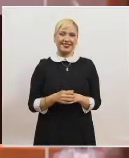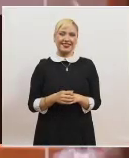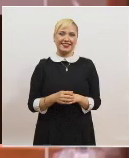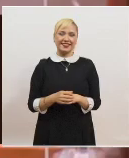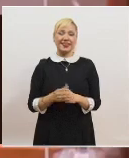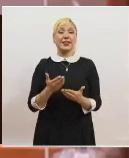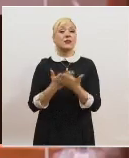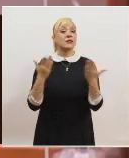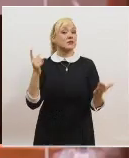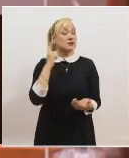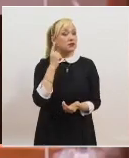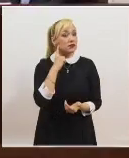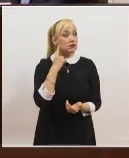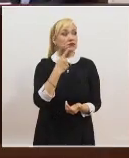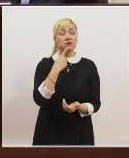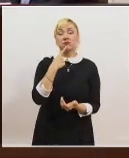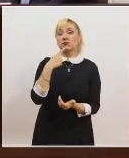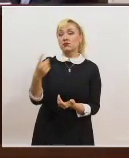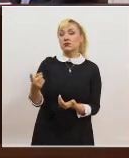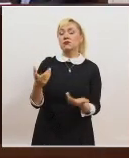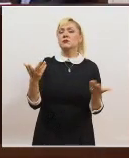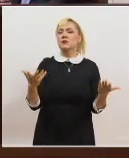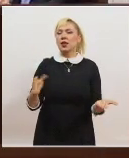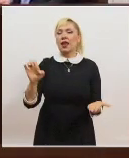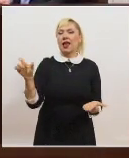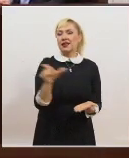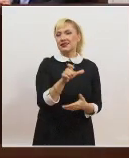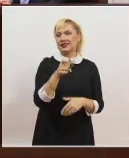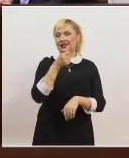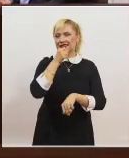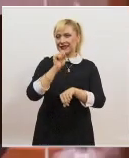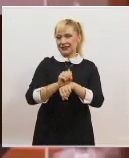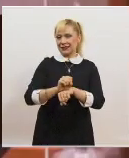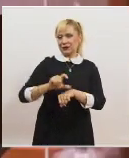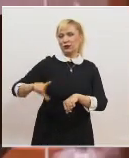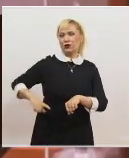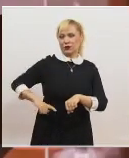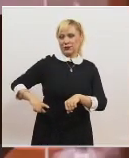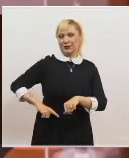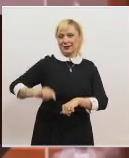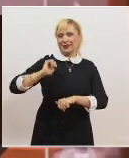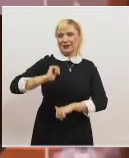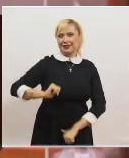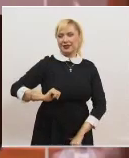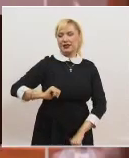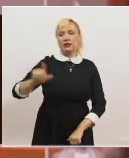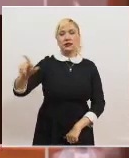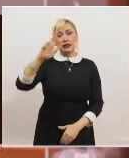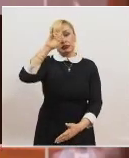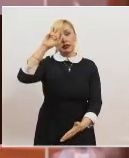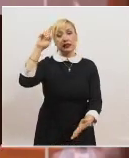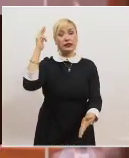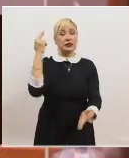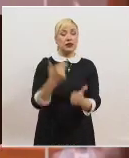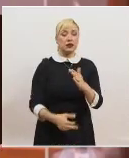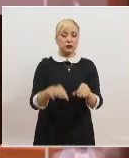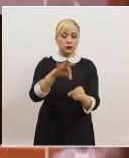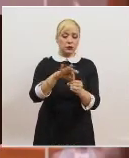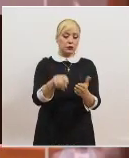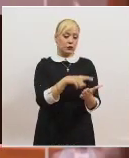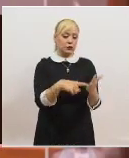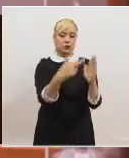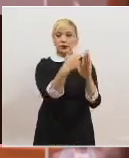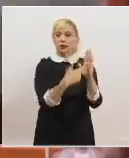Más adelante, determinan que el ex secretario de Gobernación vulneró los principios electorales de neutralidad e